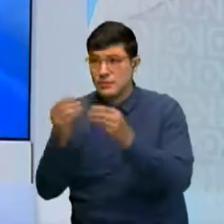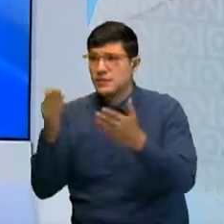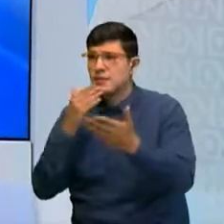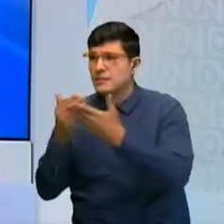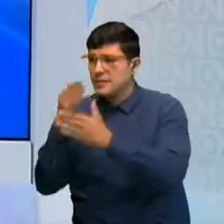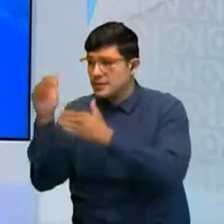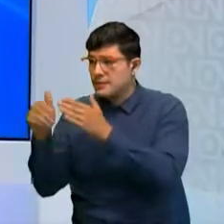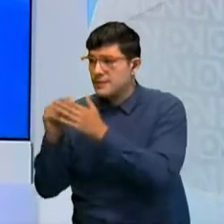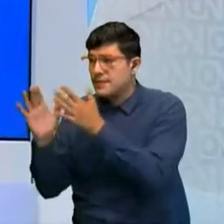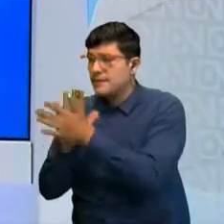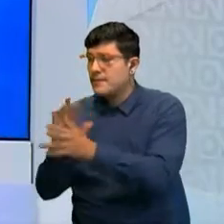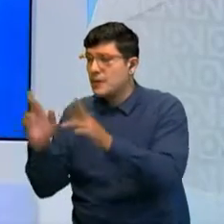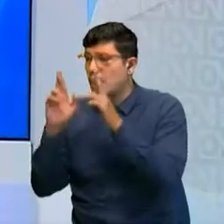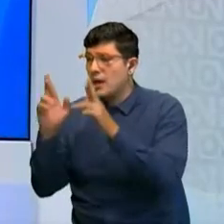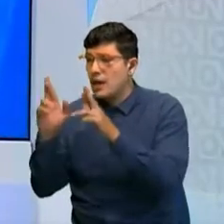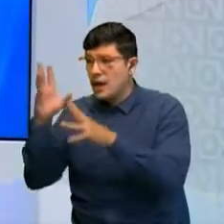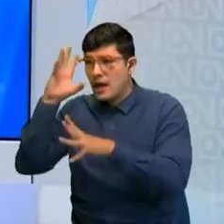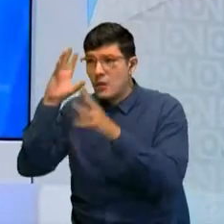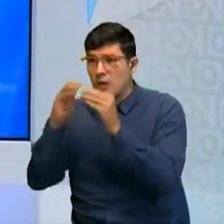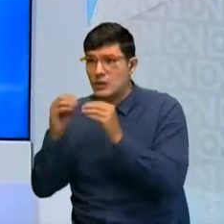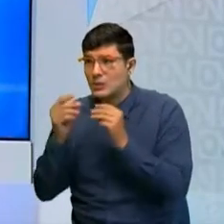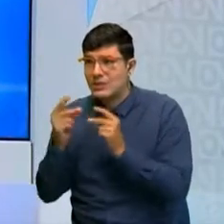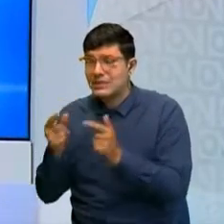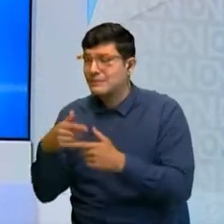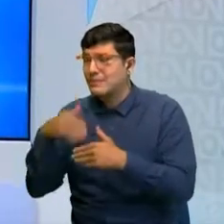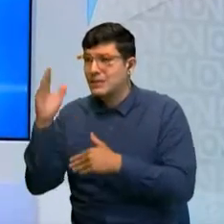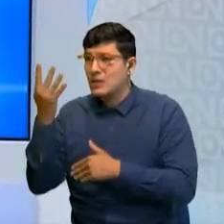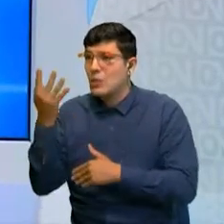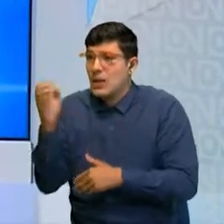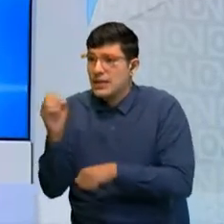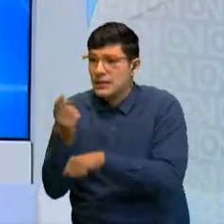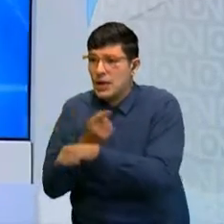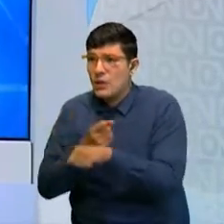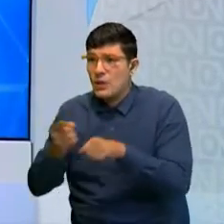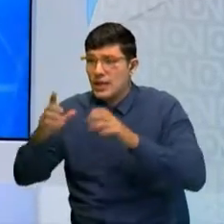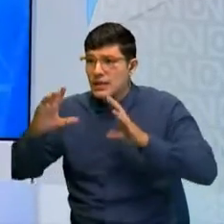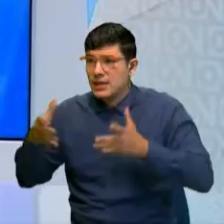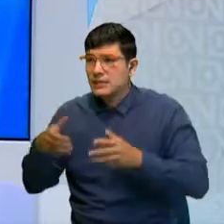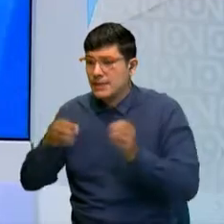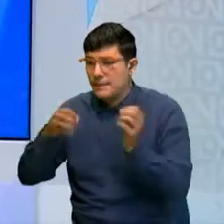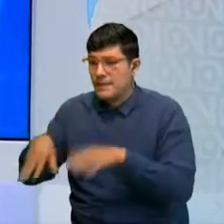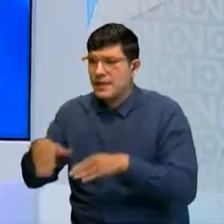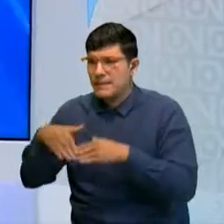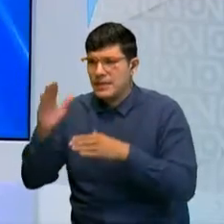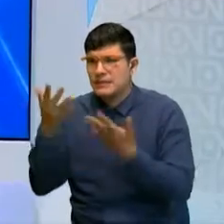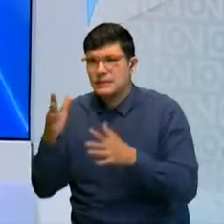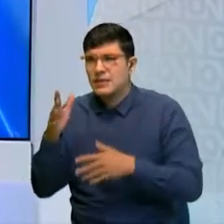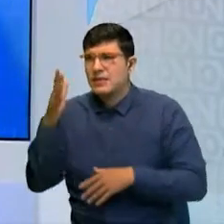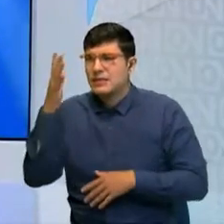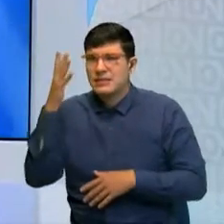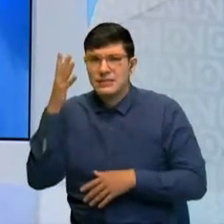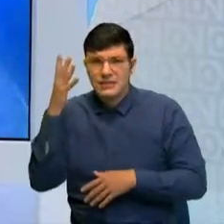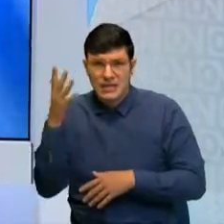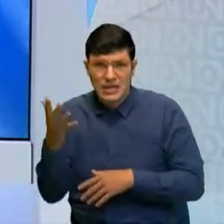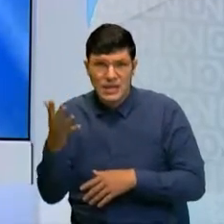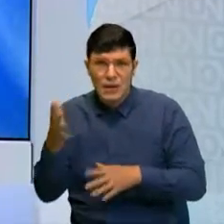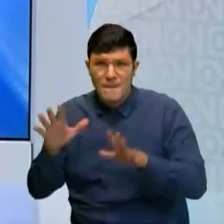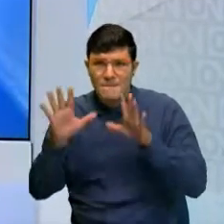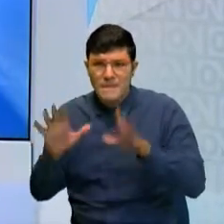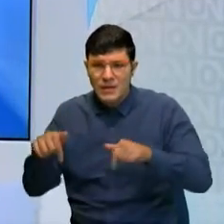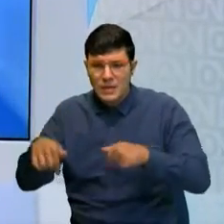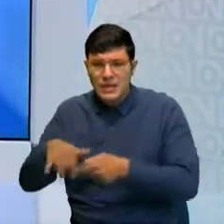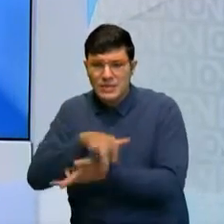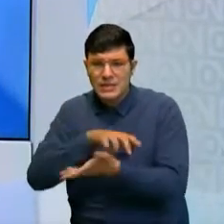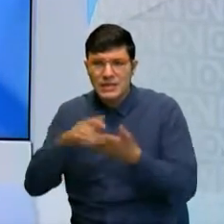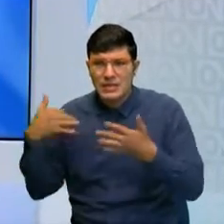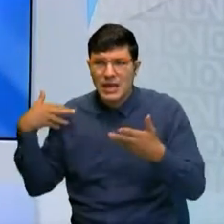esperamos que se llegue a un pronto acuerdo porque ya son más de 40 horas de clases que han perdido un poco más de 5 paros decretados en santander en lo